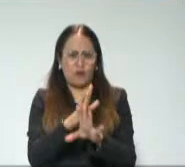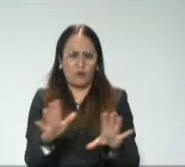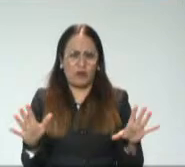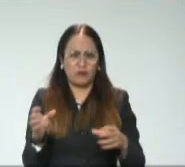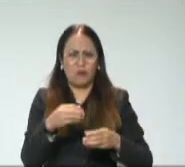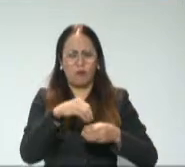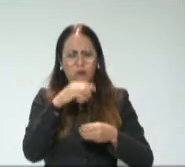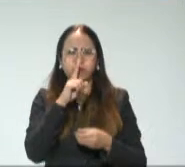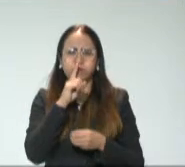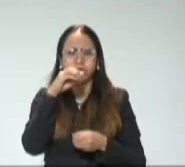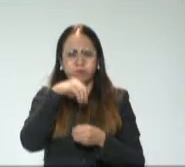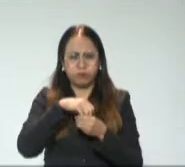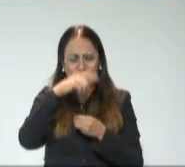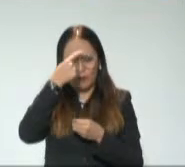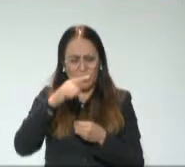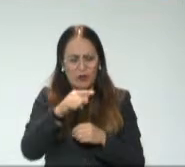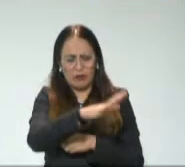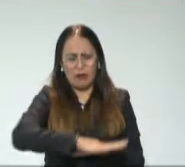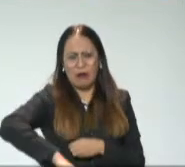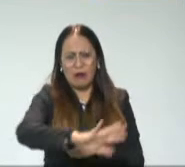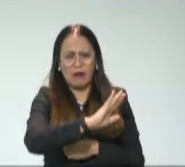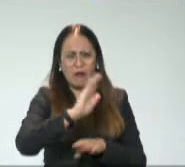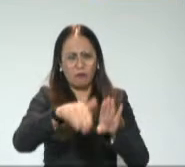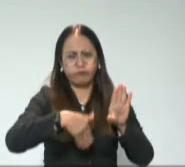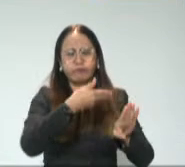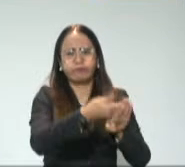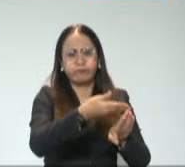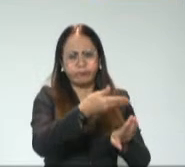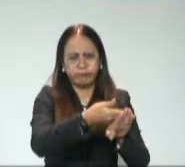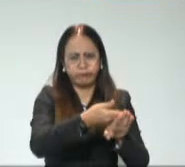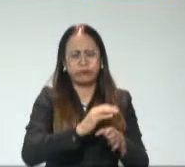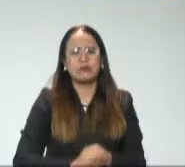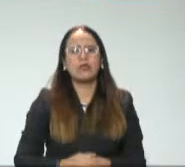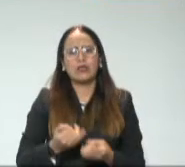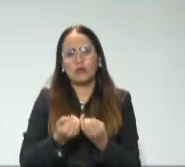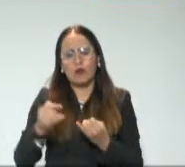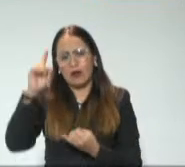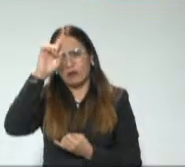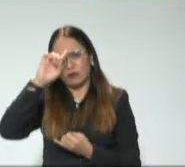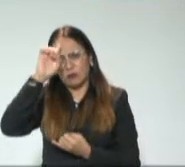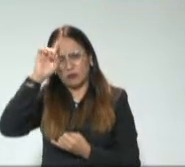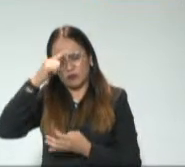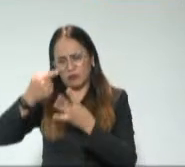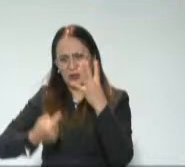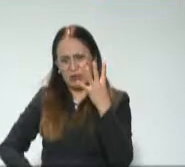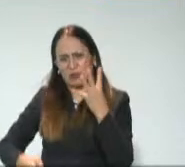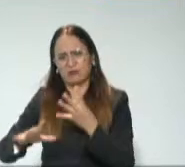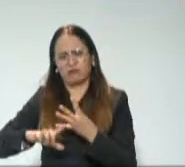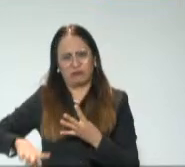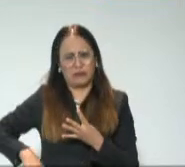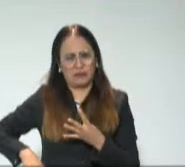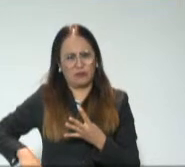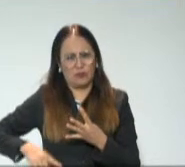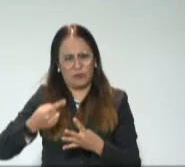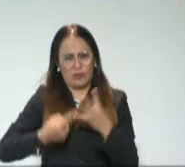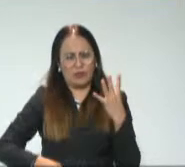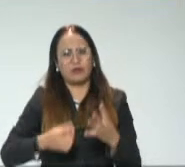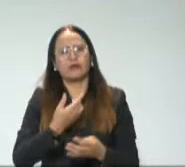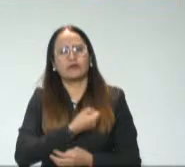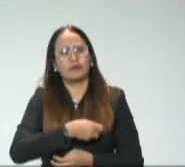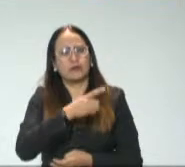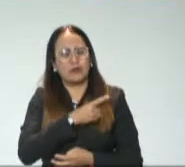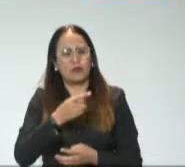pueda ser perjudicial para un sector económico a menudo en contra de las recomendaciones de los expertos en salud pública y este balance